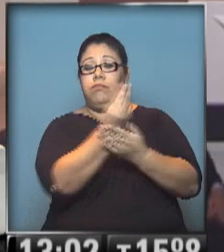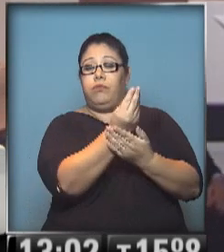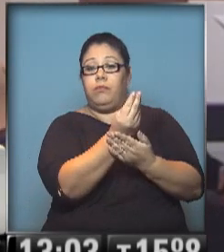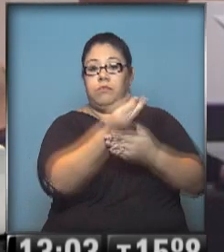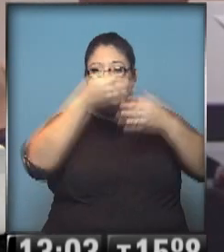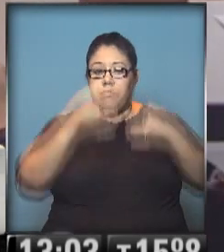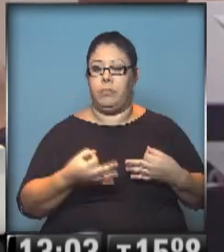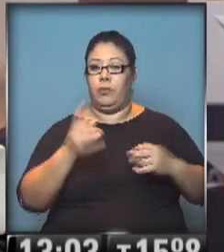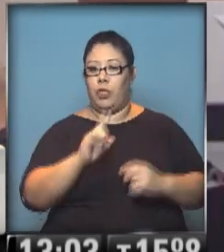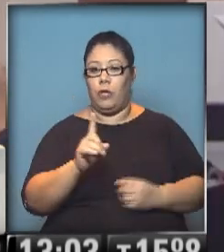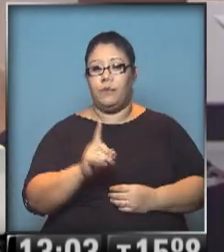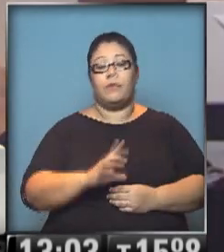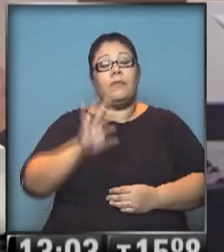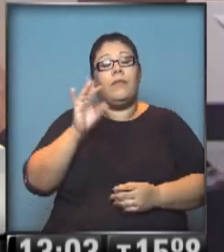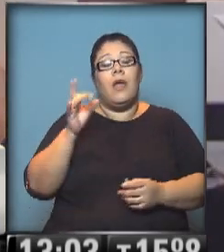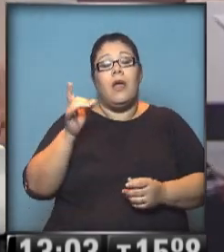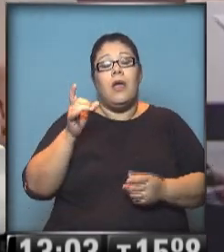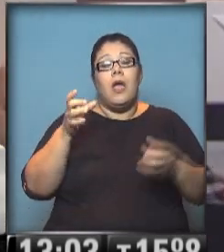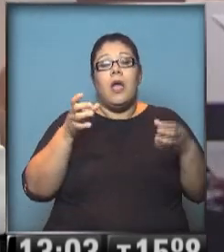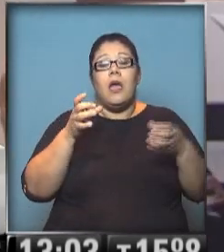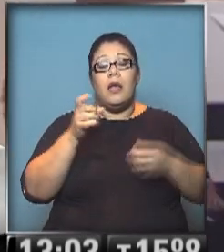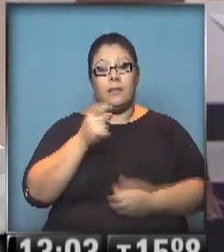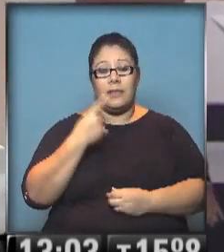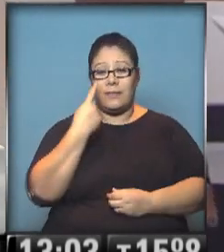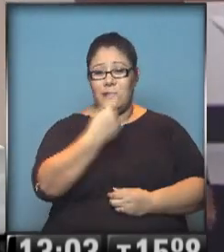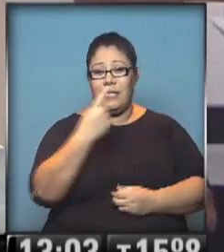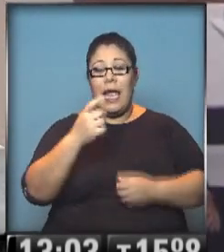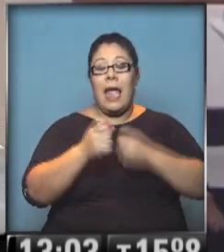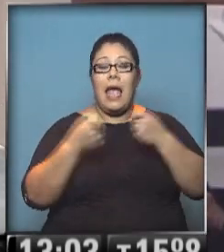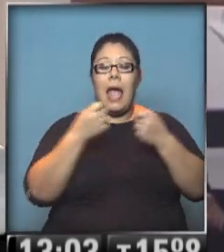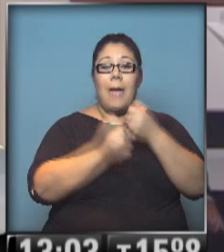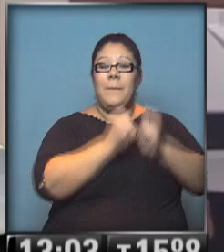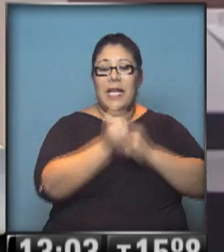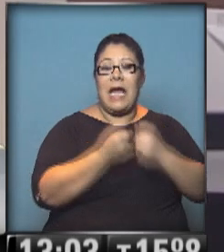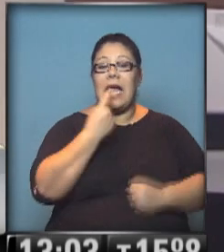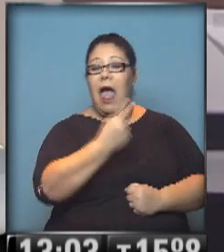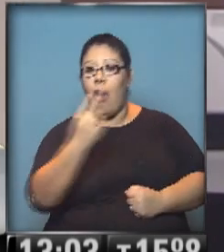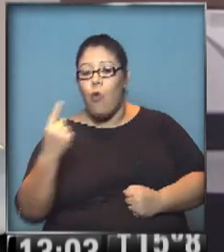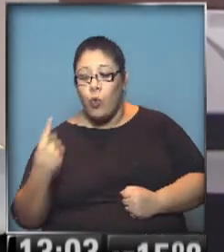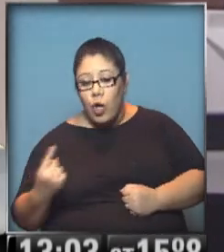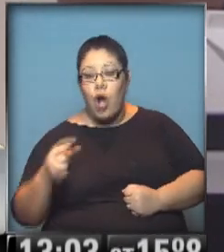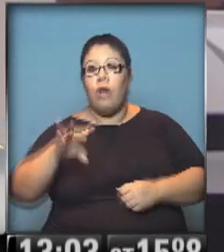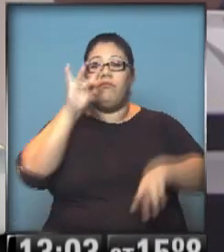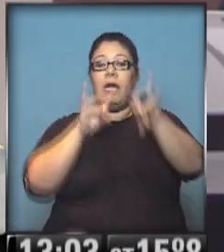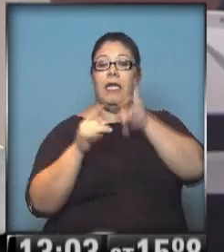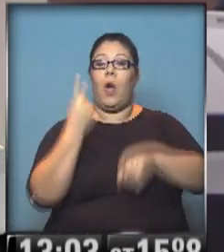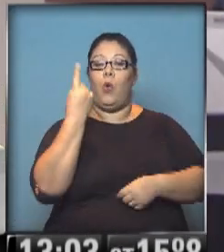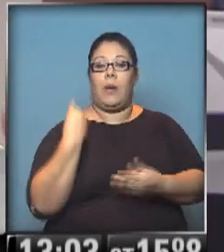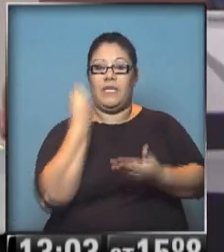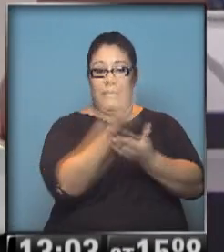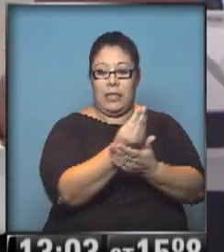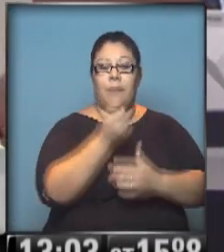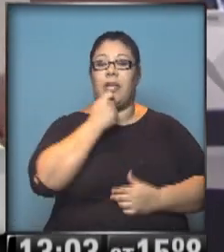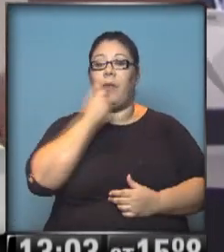formal. El que elija el comité ejecutivo de cada federación. Puede ser, claro. Por ejemplo, en el caso de Brasil, entre las cosas importantes, allí lo vemos el hombre que está